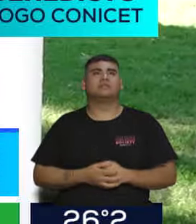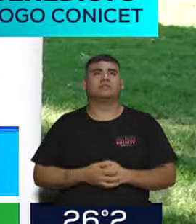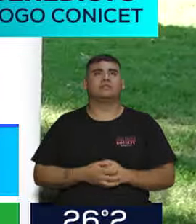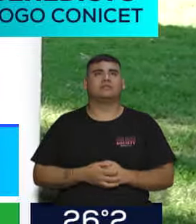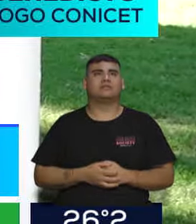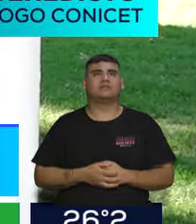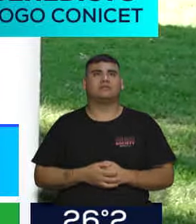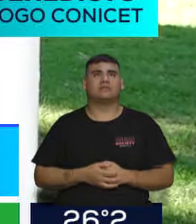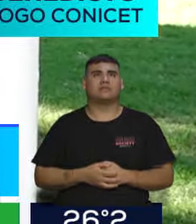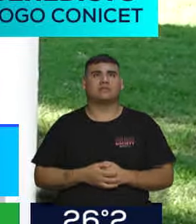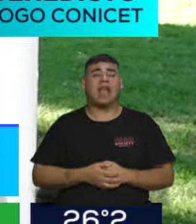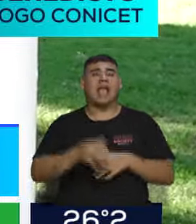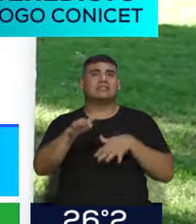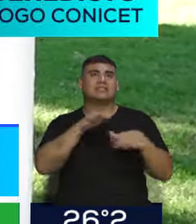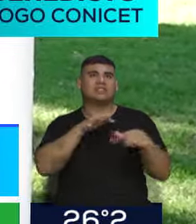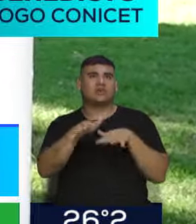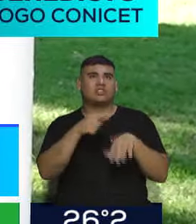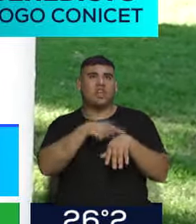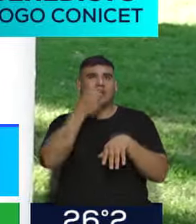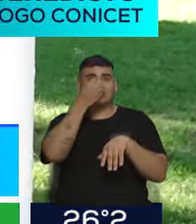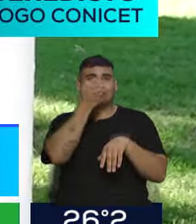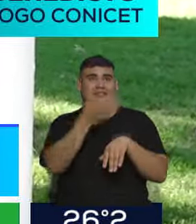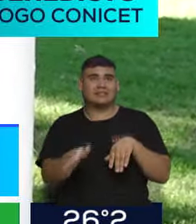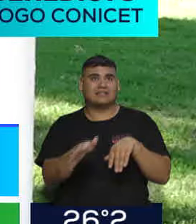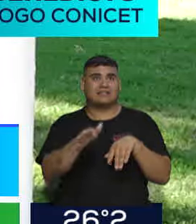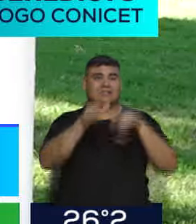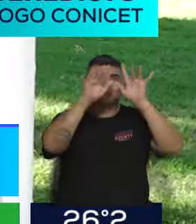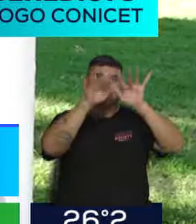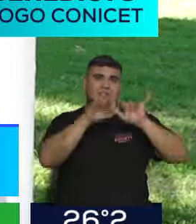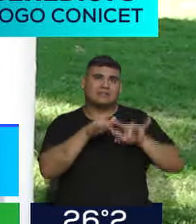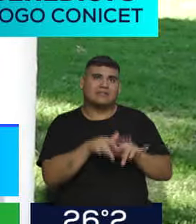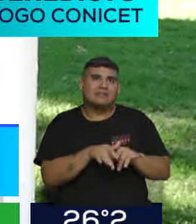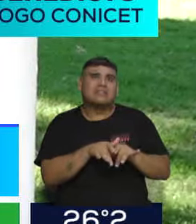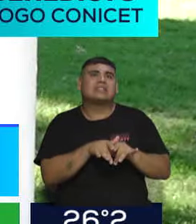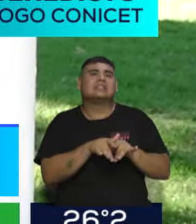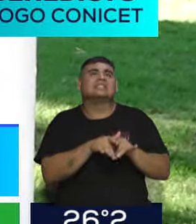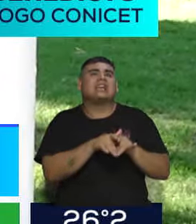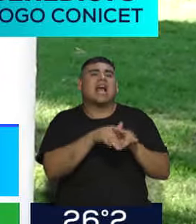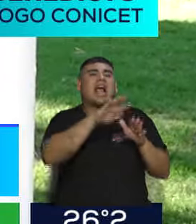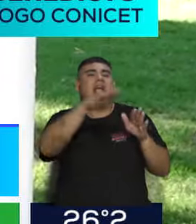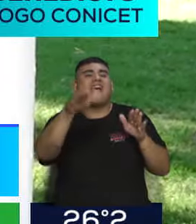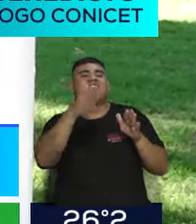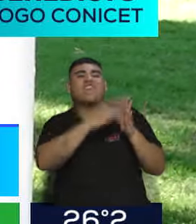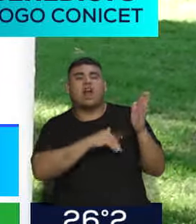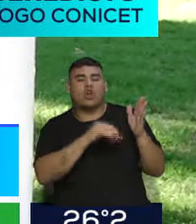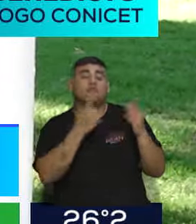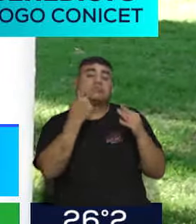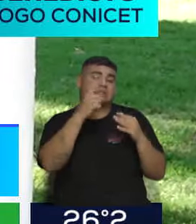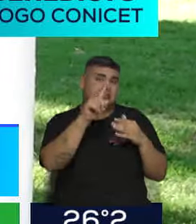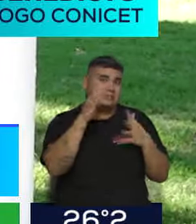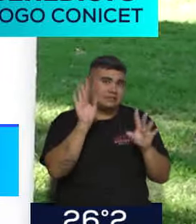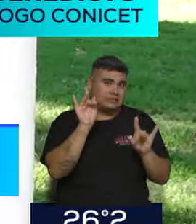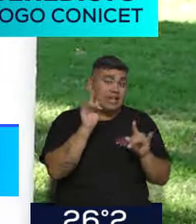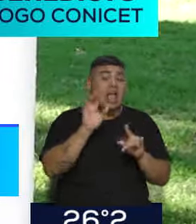una sucesión de eventos tardíos de nevadas que dejaron un manto nival bastante, bastante importante, y con respecto al año pasado y al